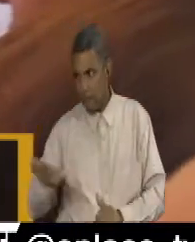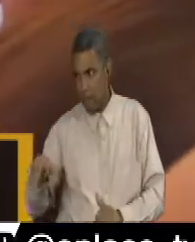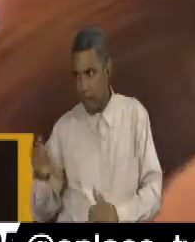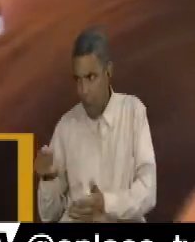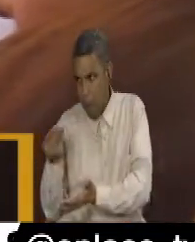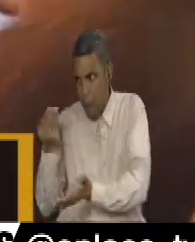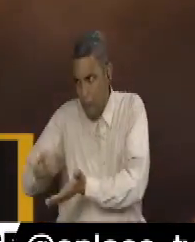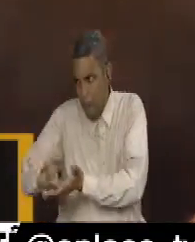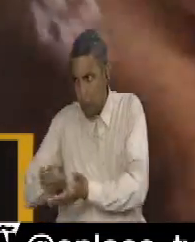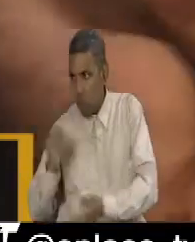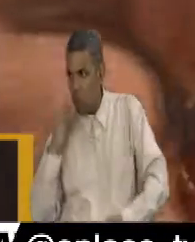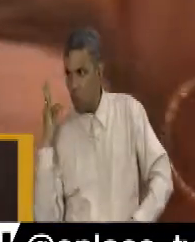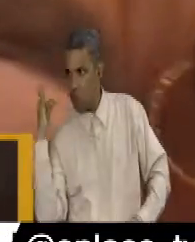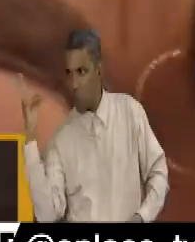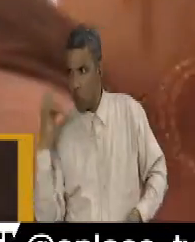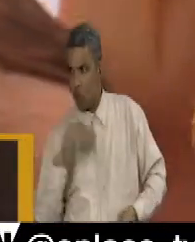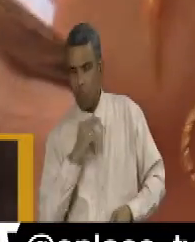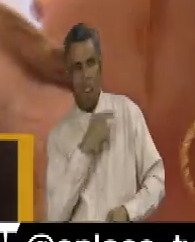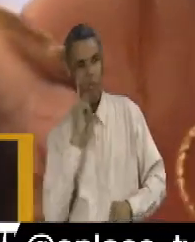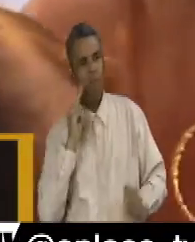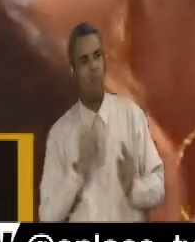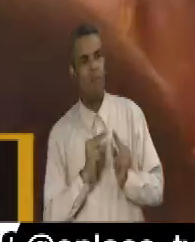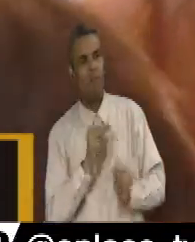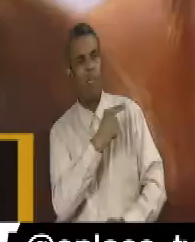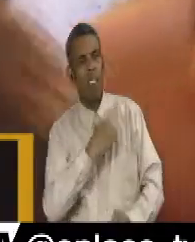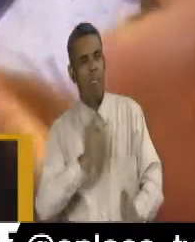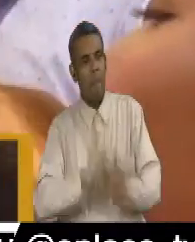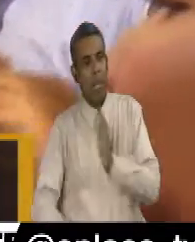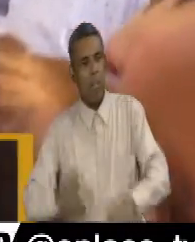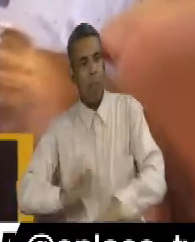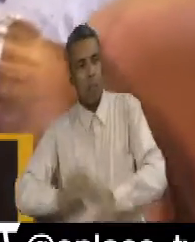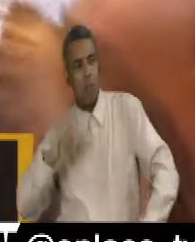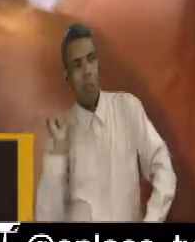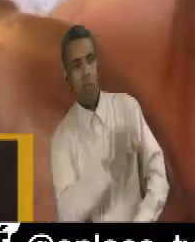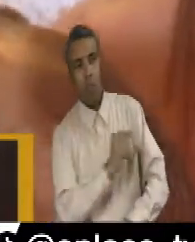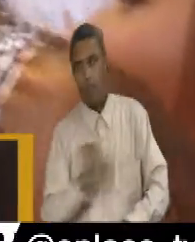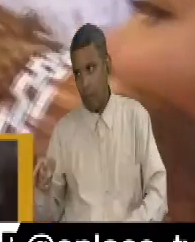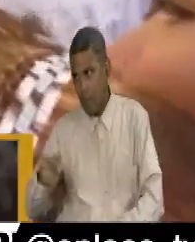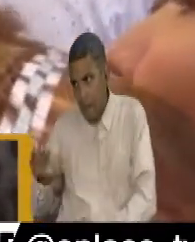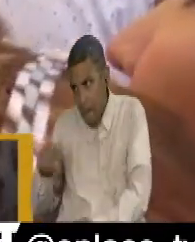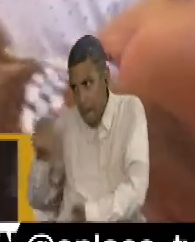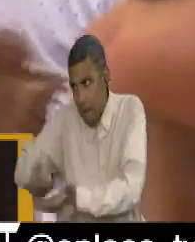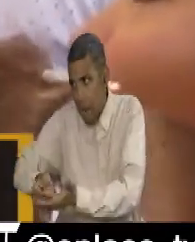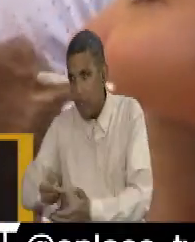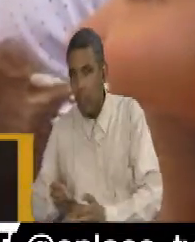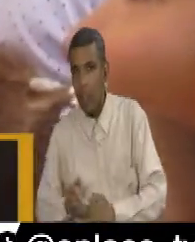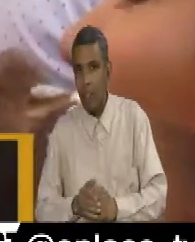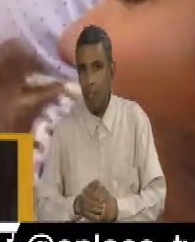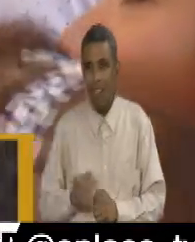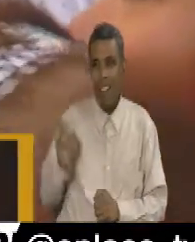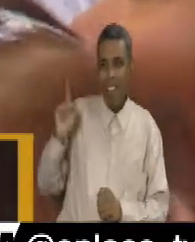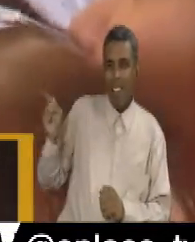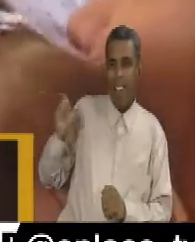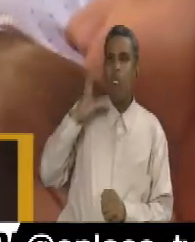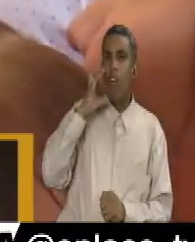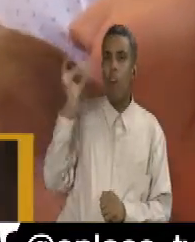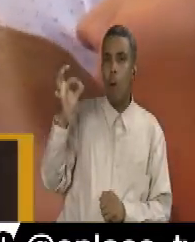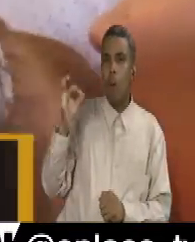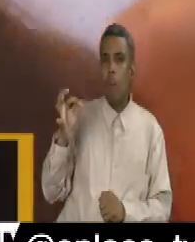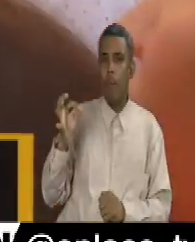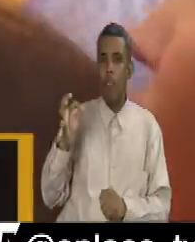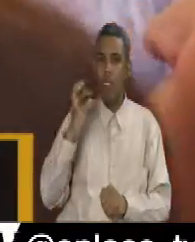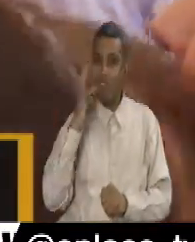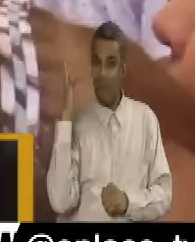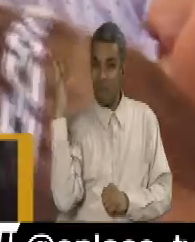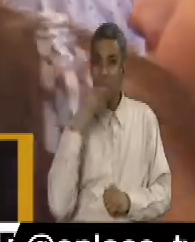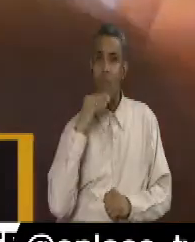que mintieron. Por eso al falso testigo, al panadero, le abrieron un proceso judicial por fraude procesal de concurso con falso